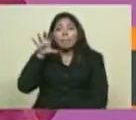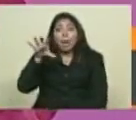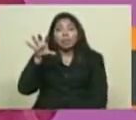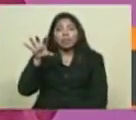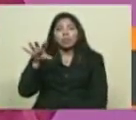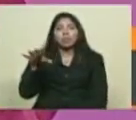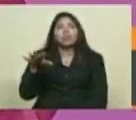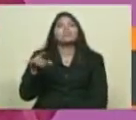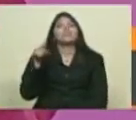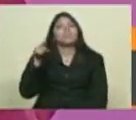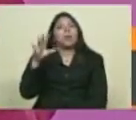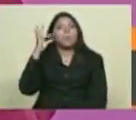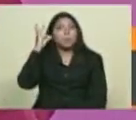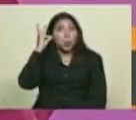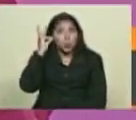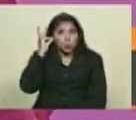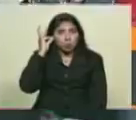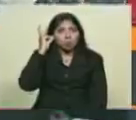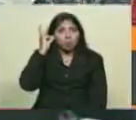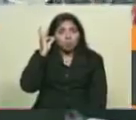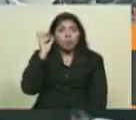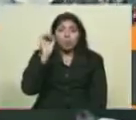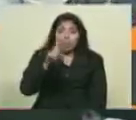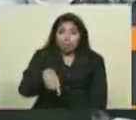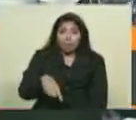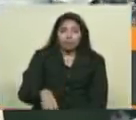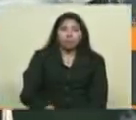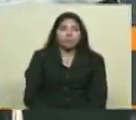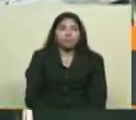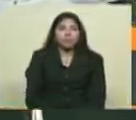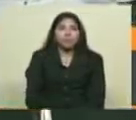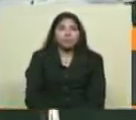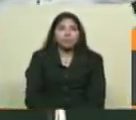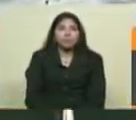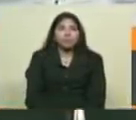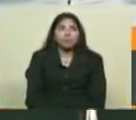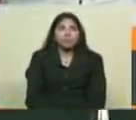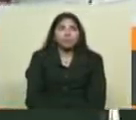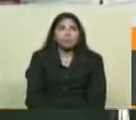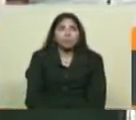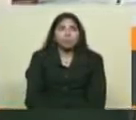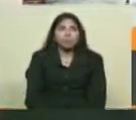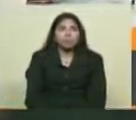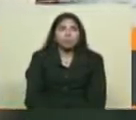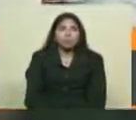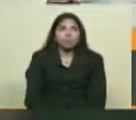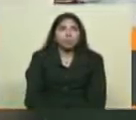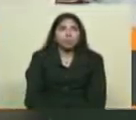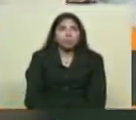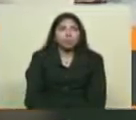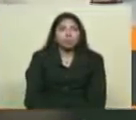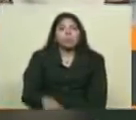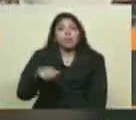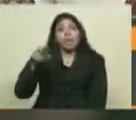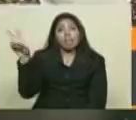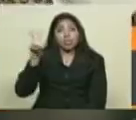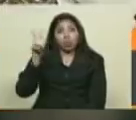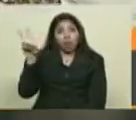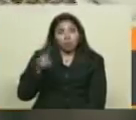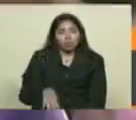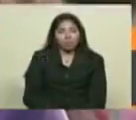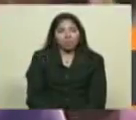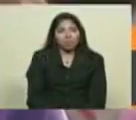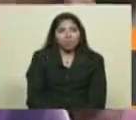son mujeres, magistradas del Tribunal Supremo de Justicia de la República Bolivariana de